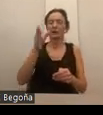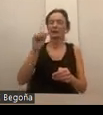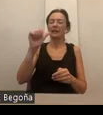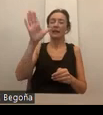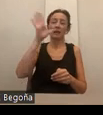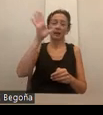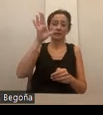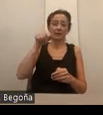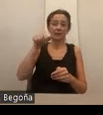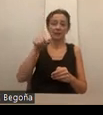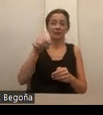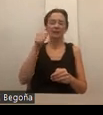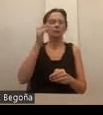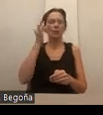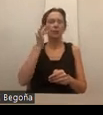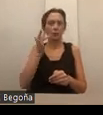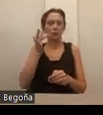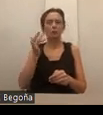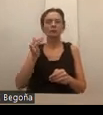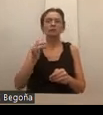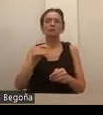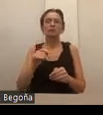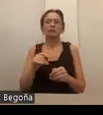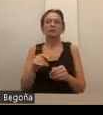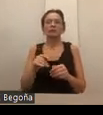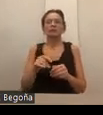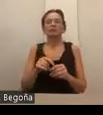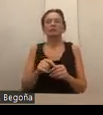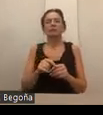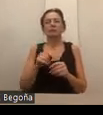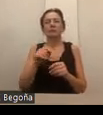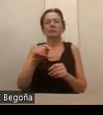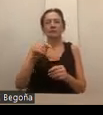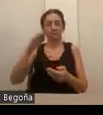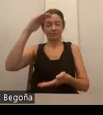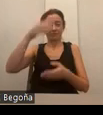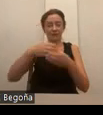en el más puro de todos ellos, que es el